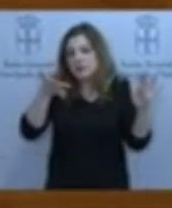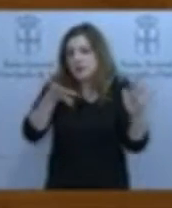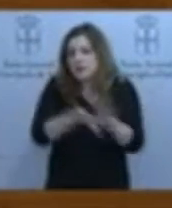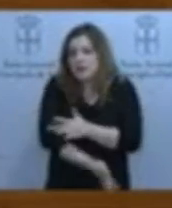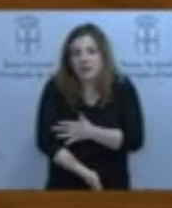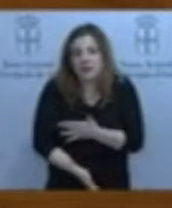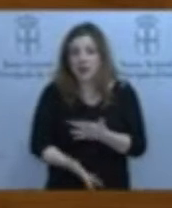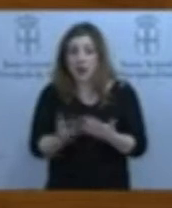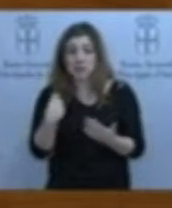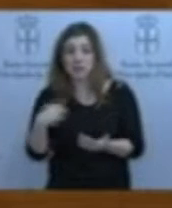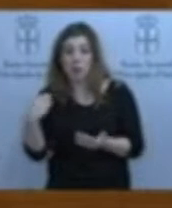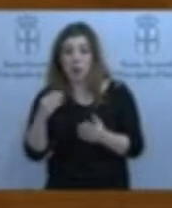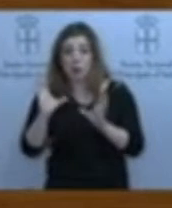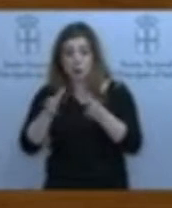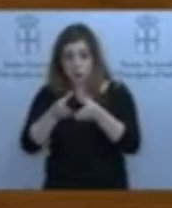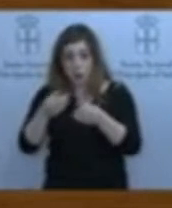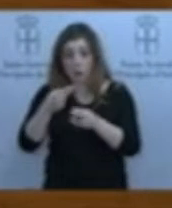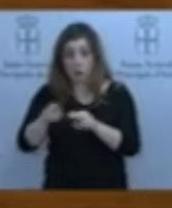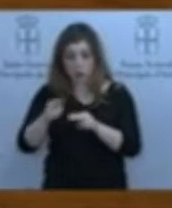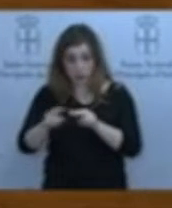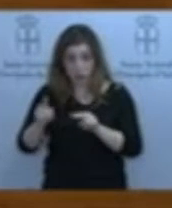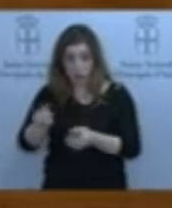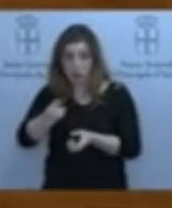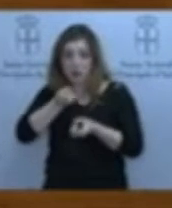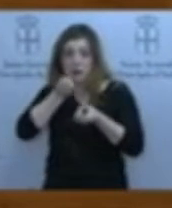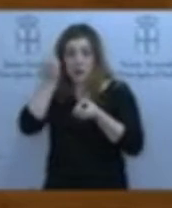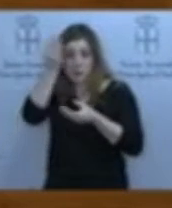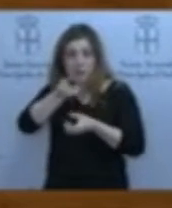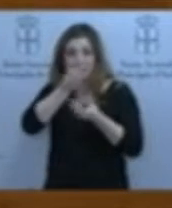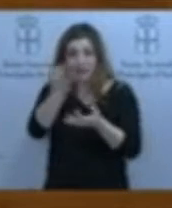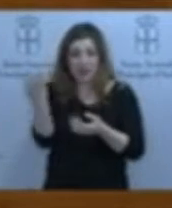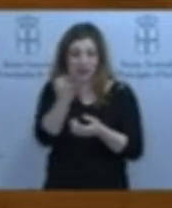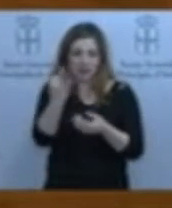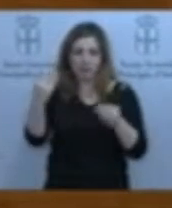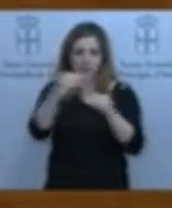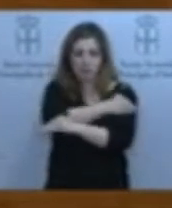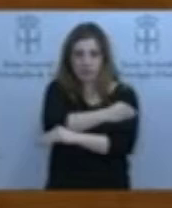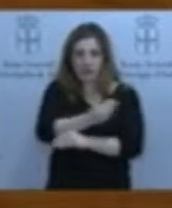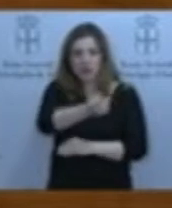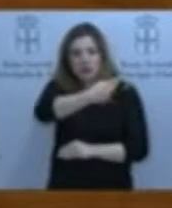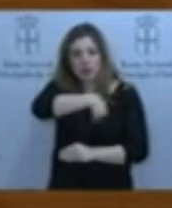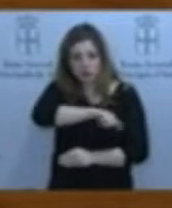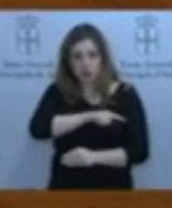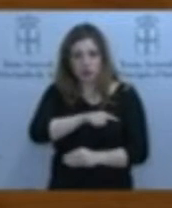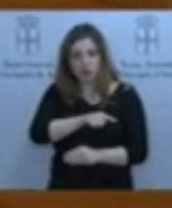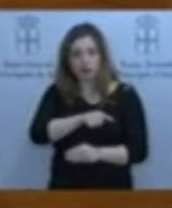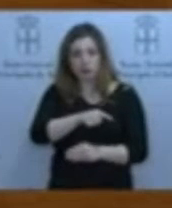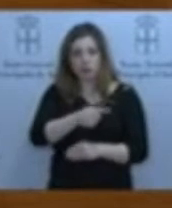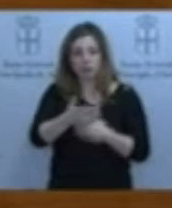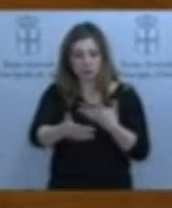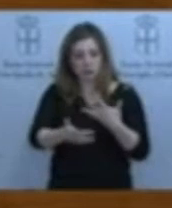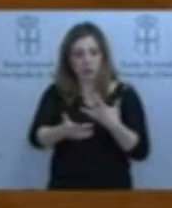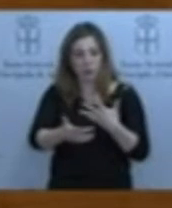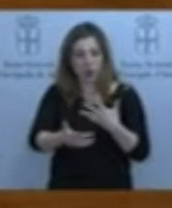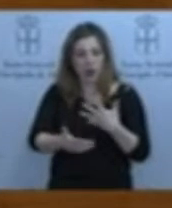absolutamente de lo que plantea este grupo político y por lo que estamos aquí. Nosotros estuvimos en la calle durante